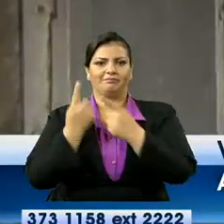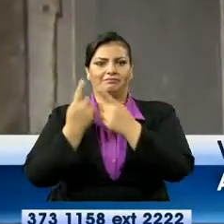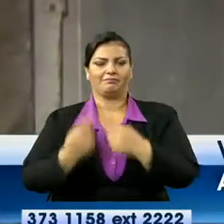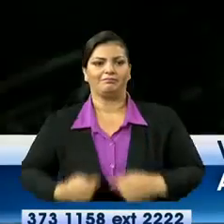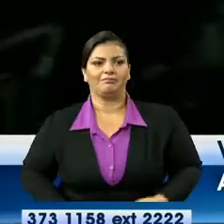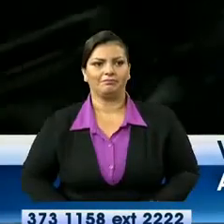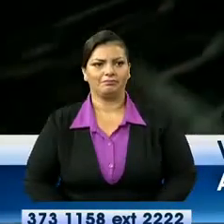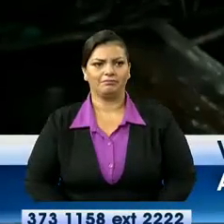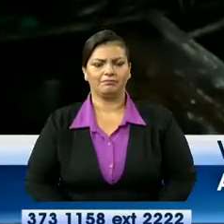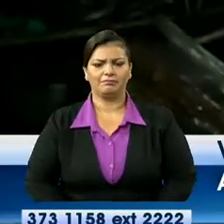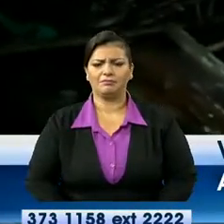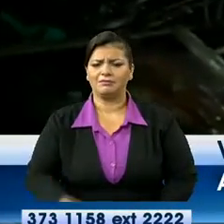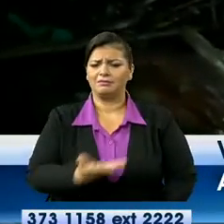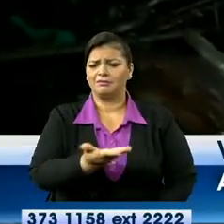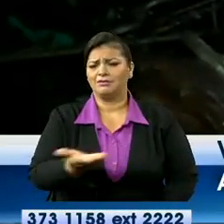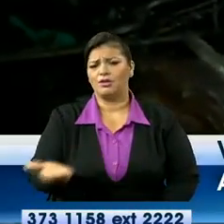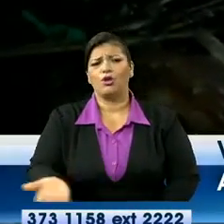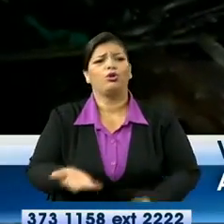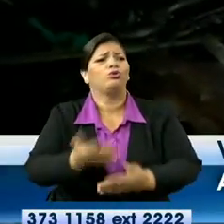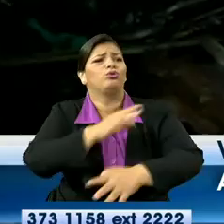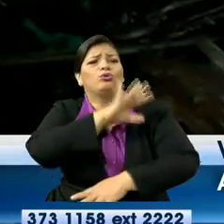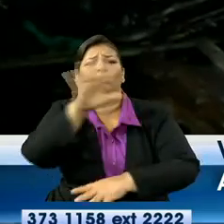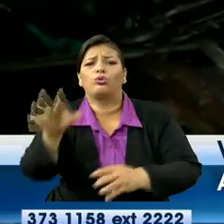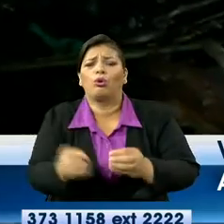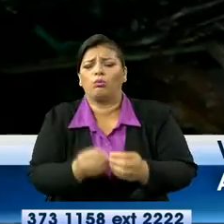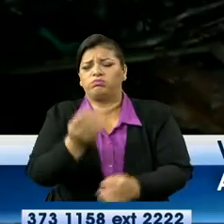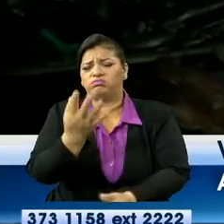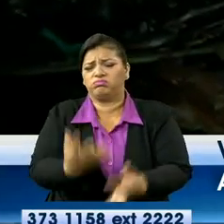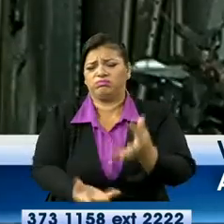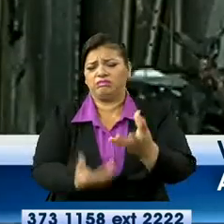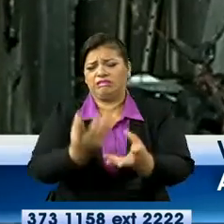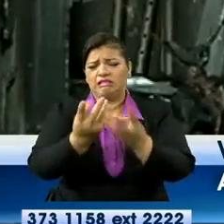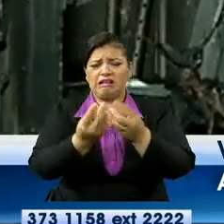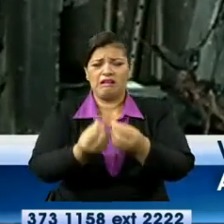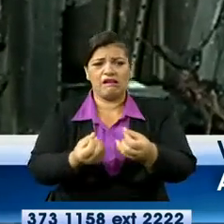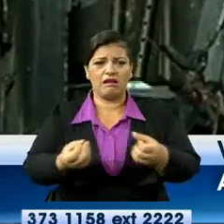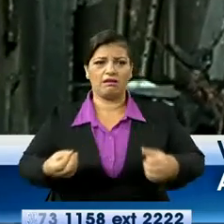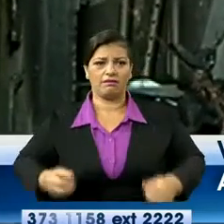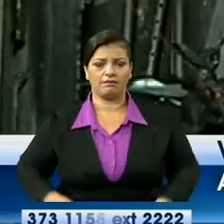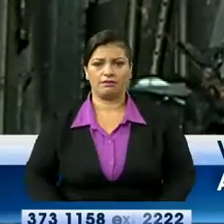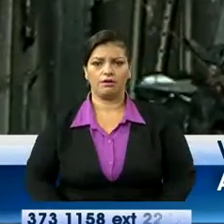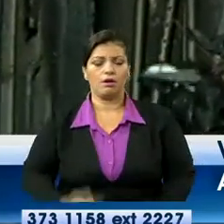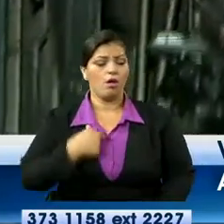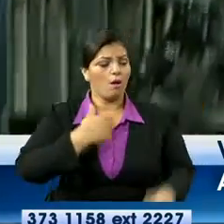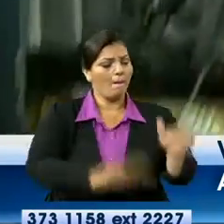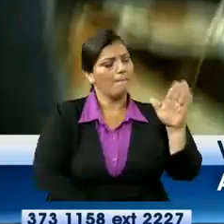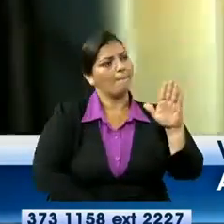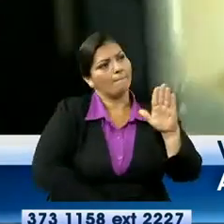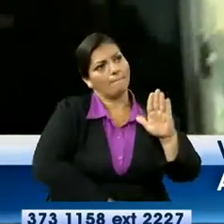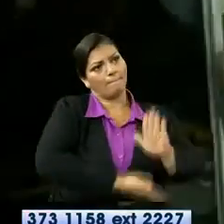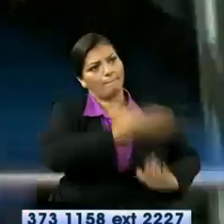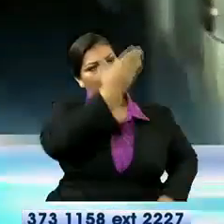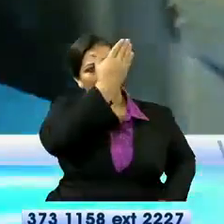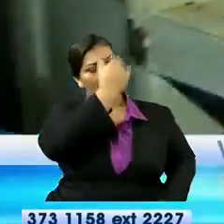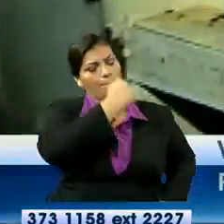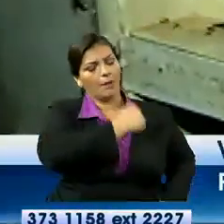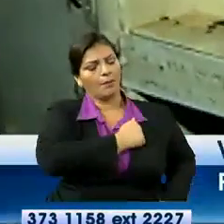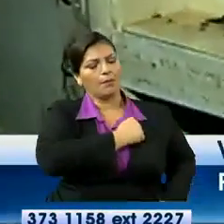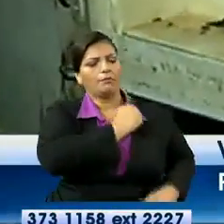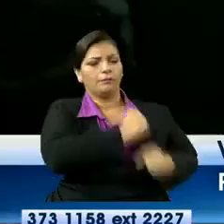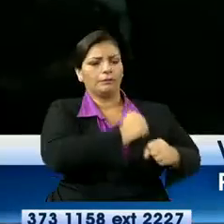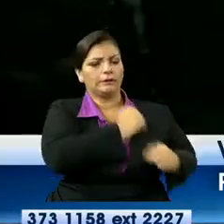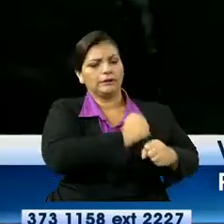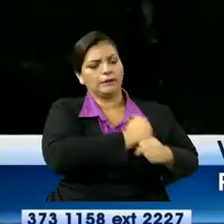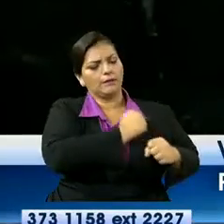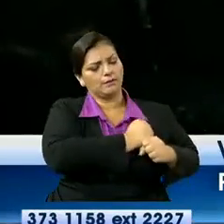refrigeradora esa, todo ha quedado, todo quedó quemado, todo. No estaba aquí al momento que pasó el siniestro, yo recién llego del trabajo y